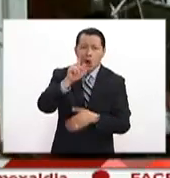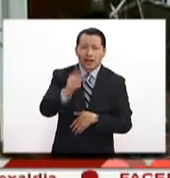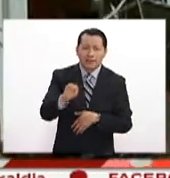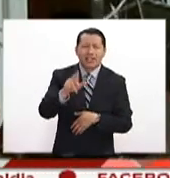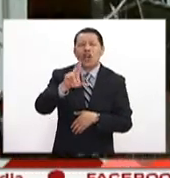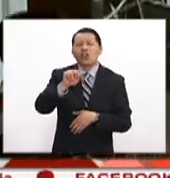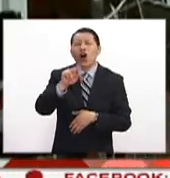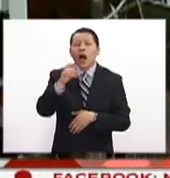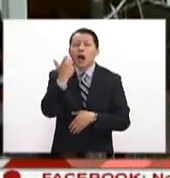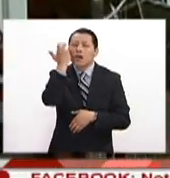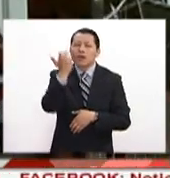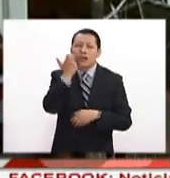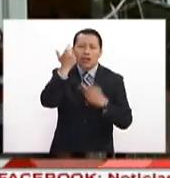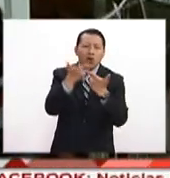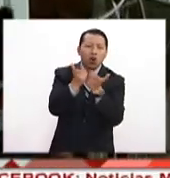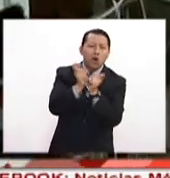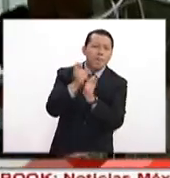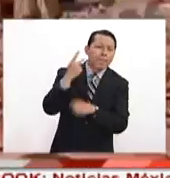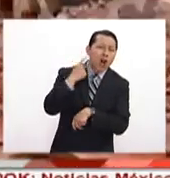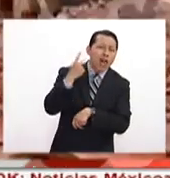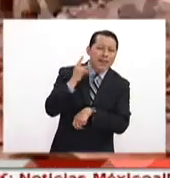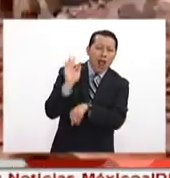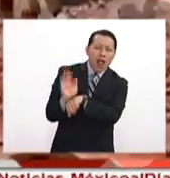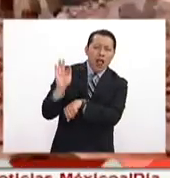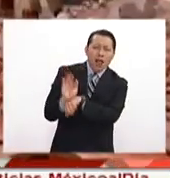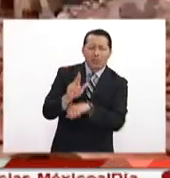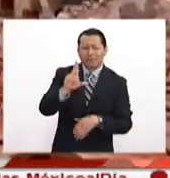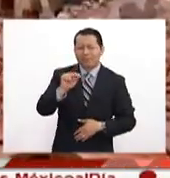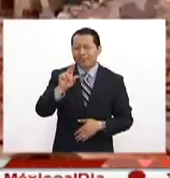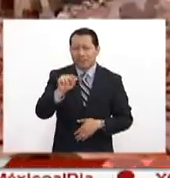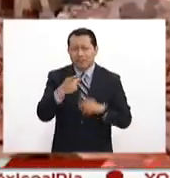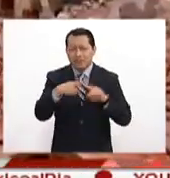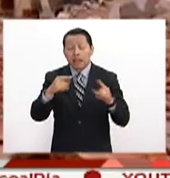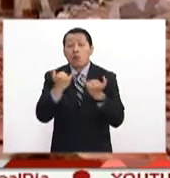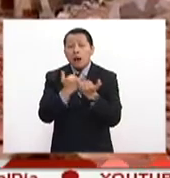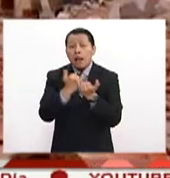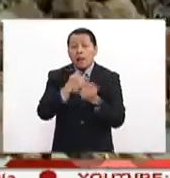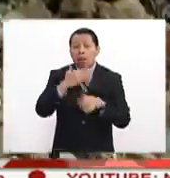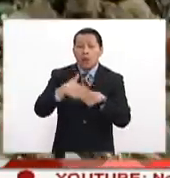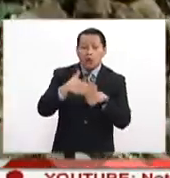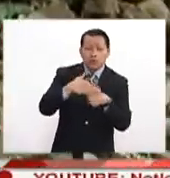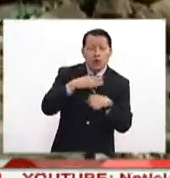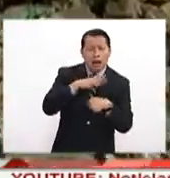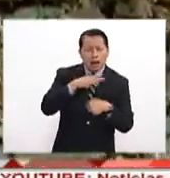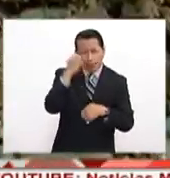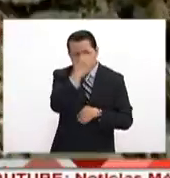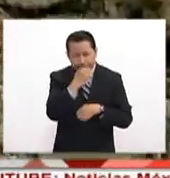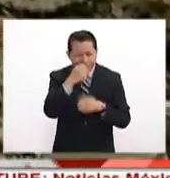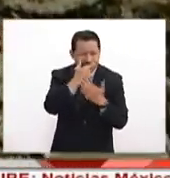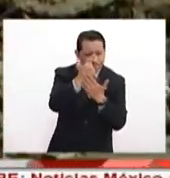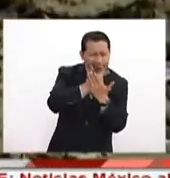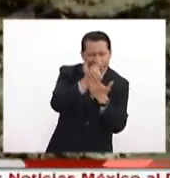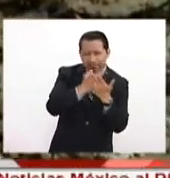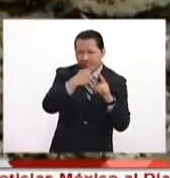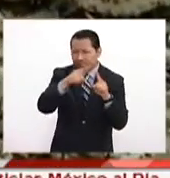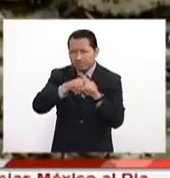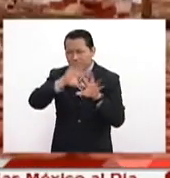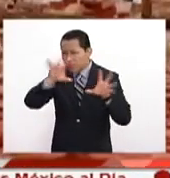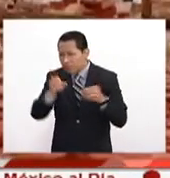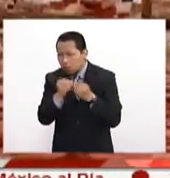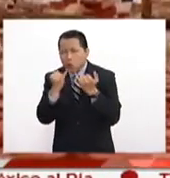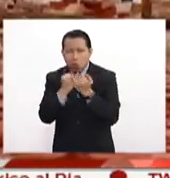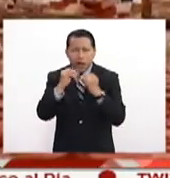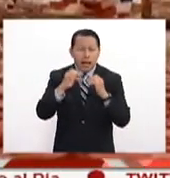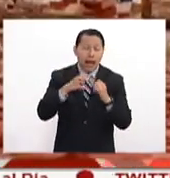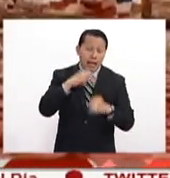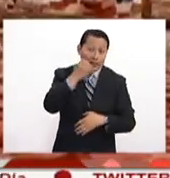tintes partidistas. También anunció un censo para conocer en detalle todos los daños provocados. Dio el balance del impacto en la